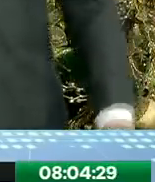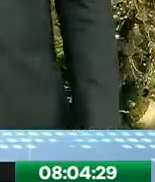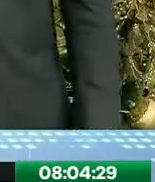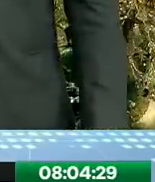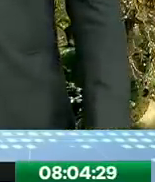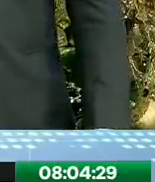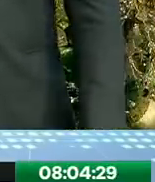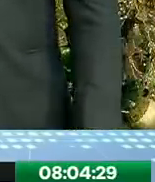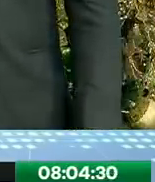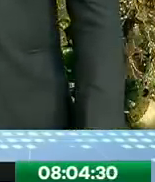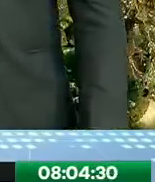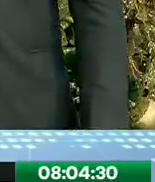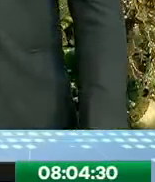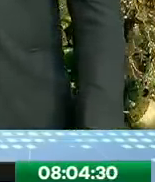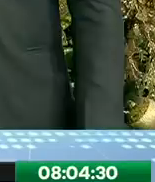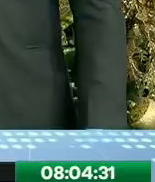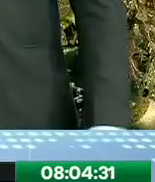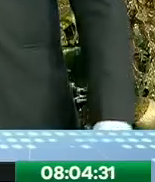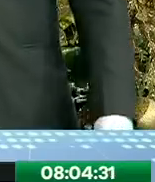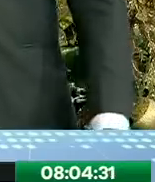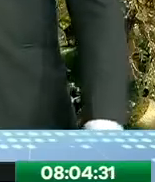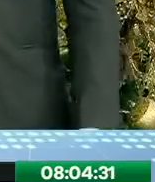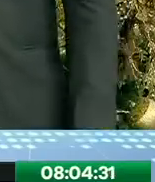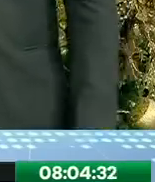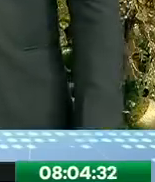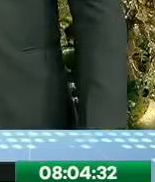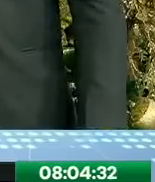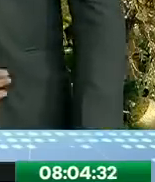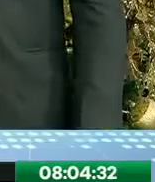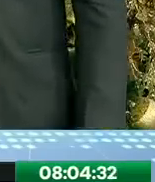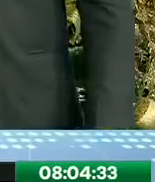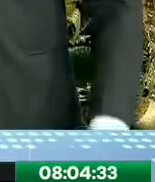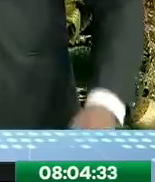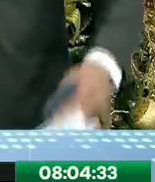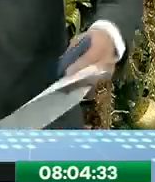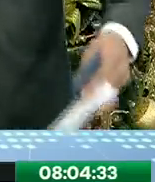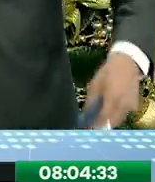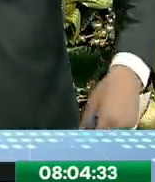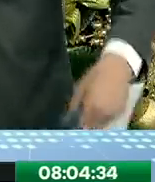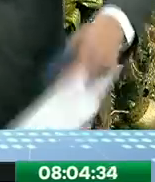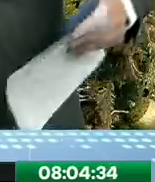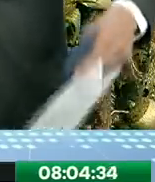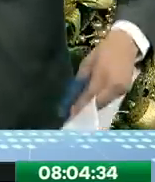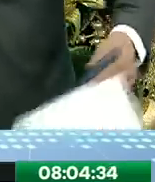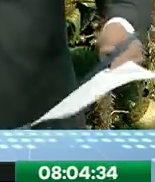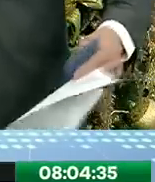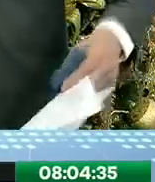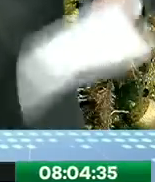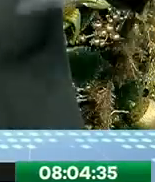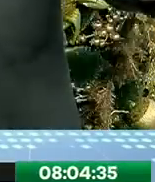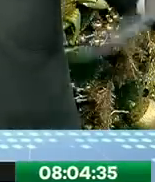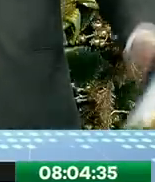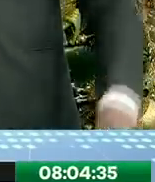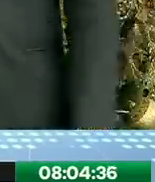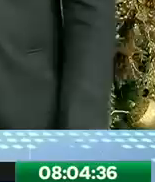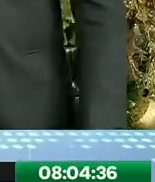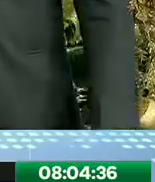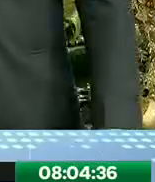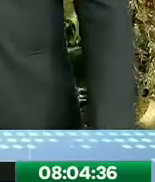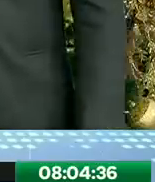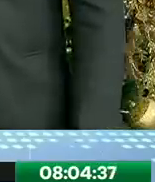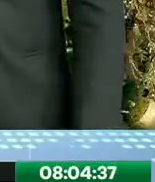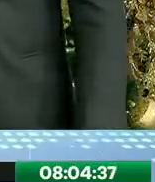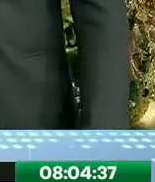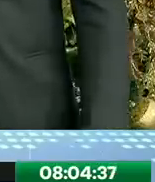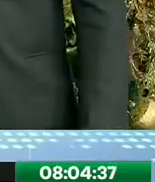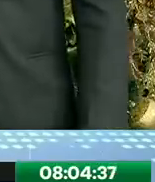cuando tenía nuevo. Exacto. No, eso me pasaba cuando tenía nuevo. Tú vas a llover toda la semana. El pobre cuando saca, ¿cómo es ese? Cuando saca la camisa, llueve. Llueve, pues imagínate. Oye, pero